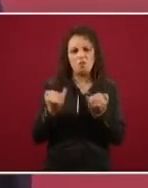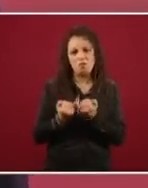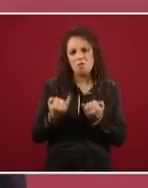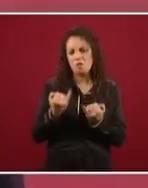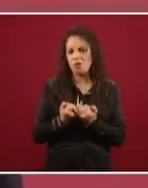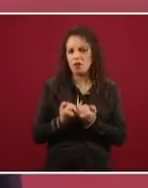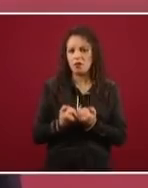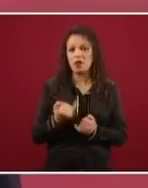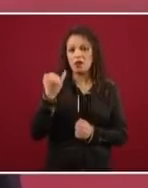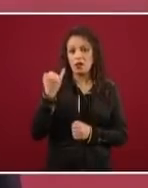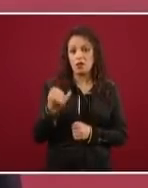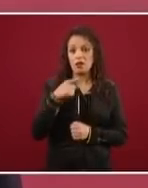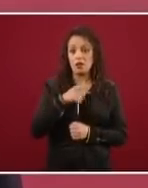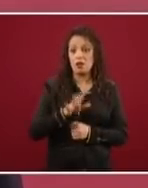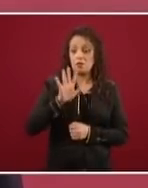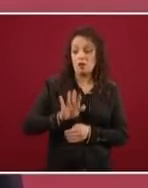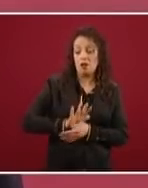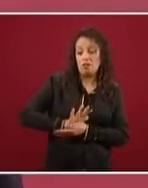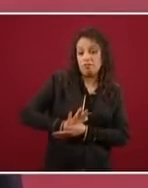reprimir